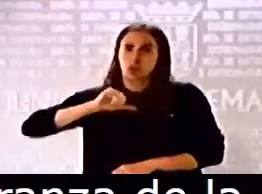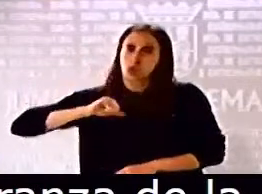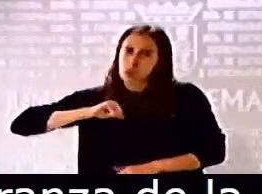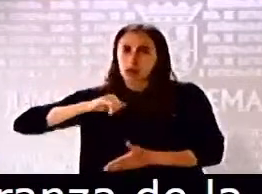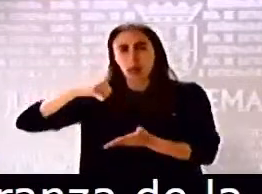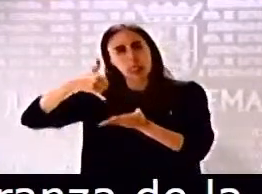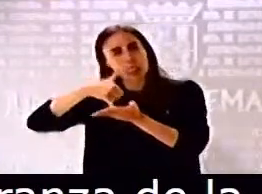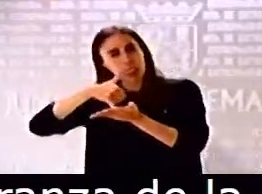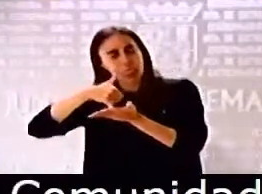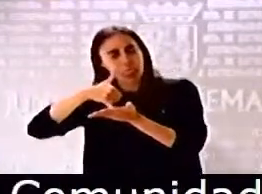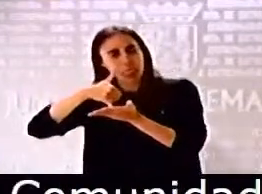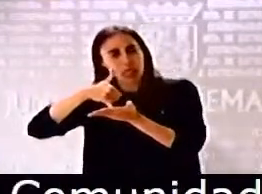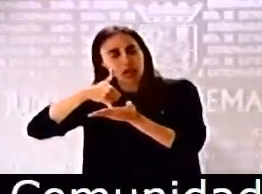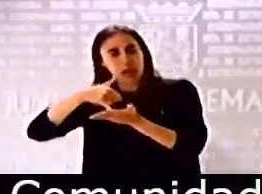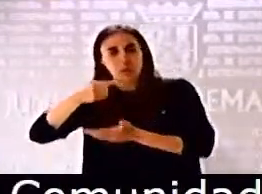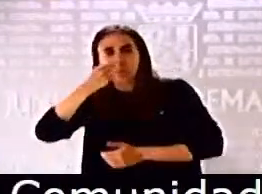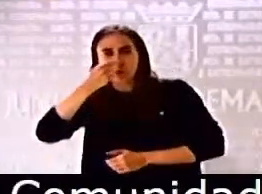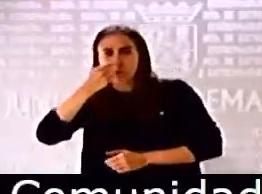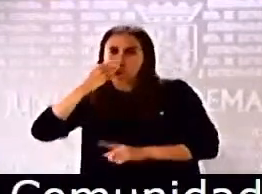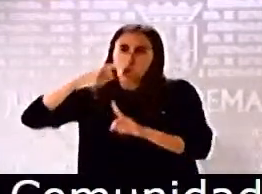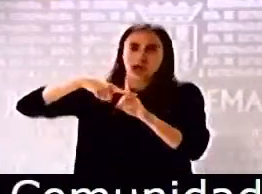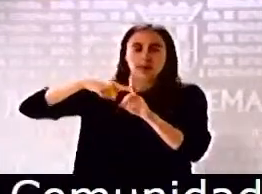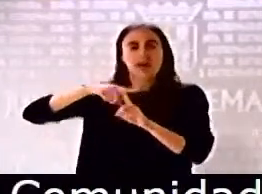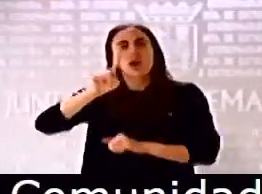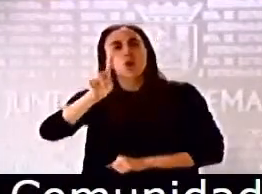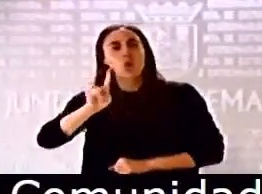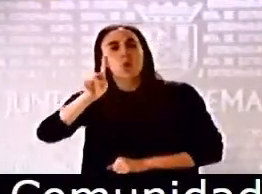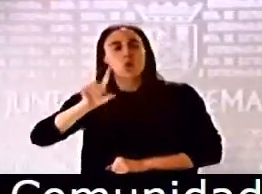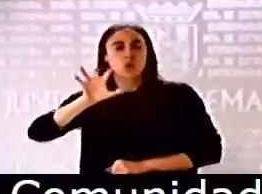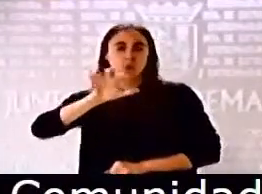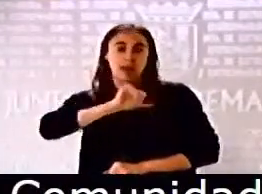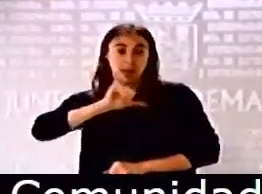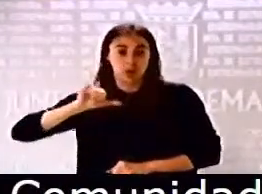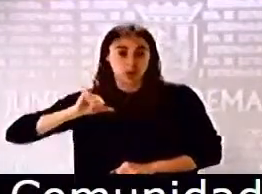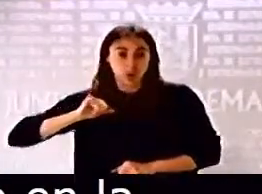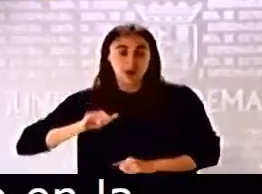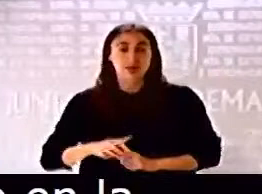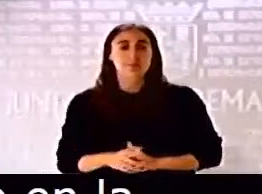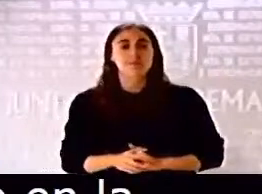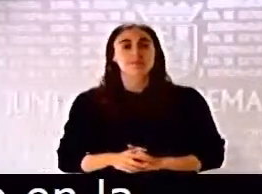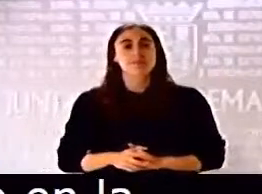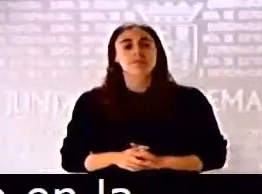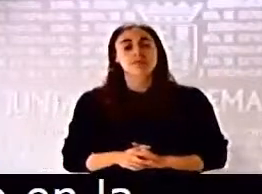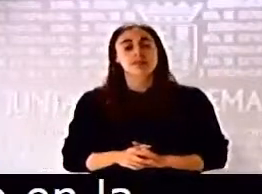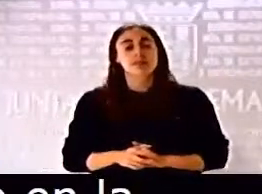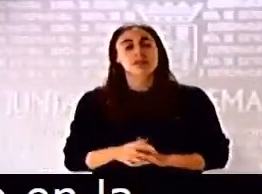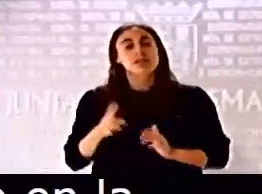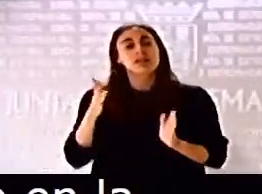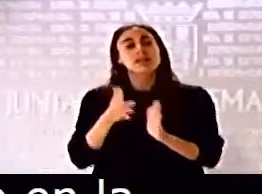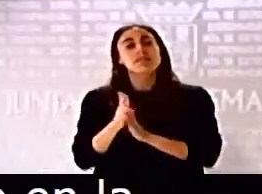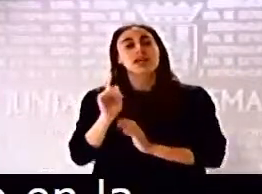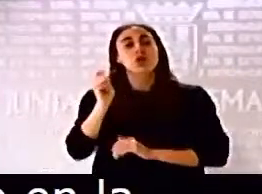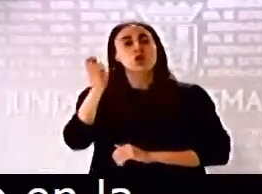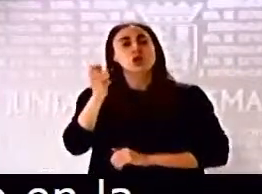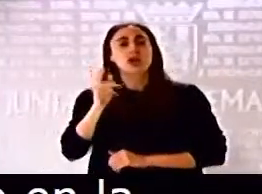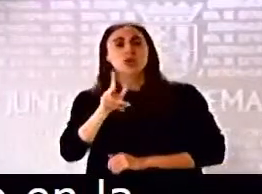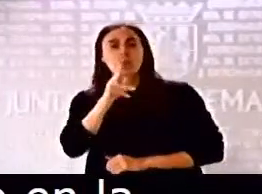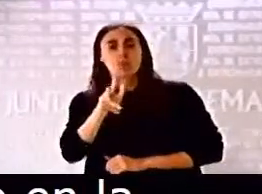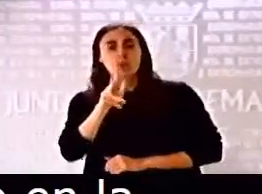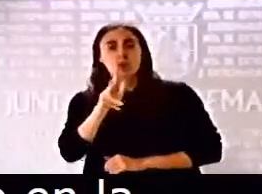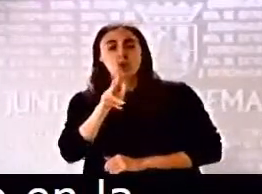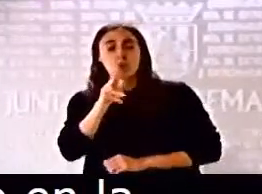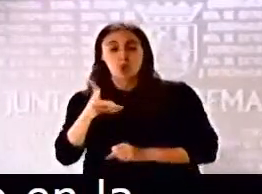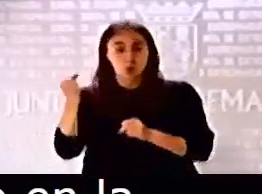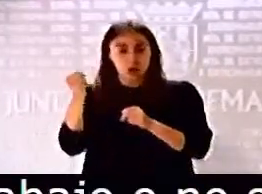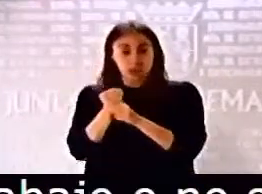bajo o un nivel de riesgo 1 en la comunidad autónoma, no se debe al trabajo, no solo se debe al